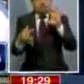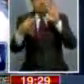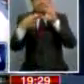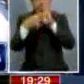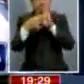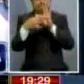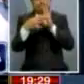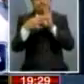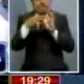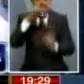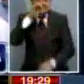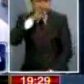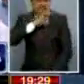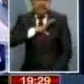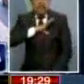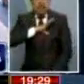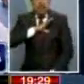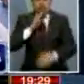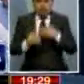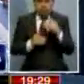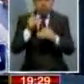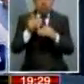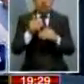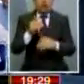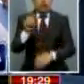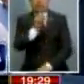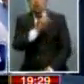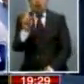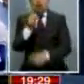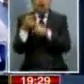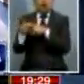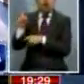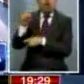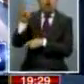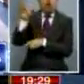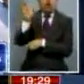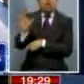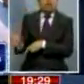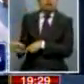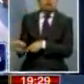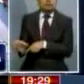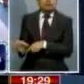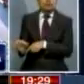país adelante y que no podemos permitir que vengan aquí a hacer